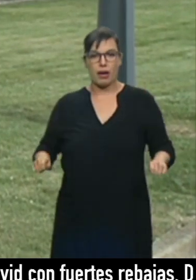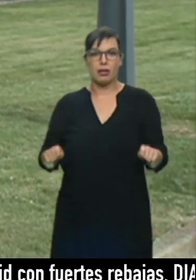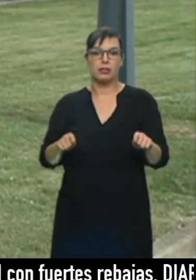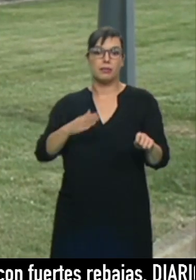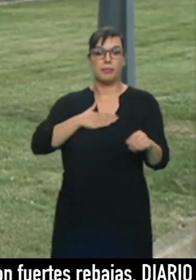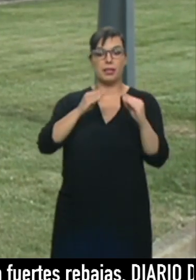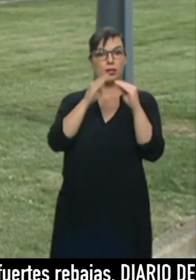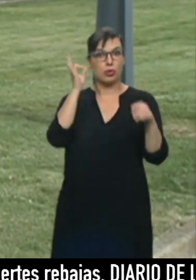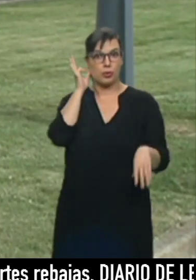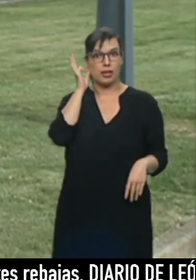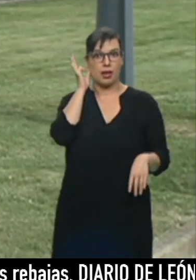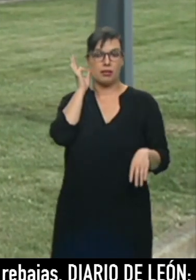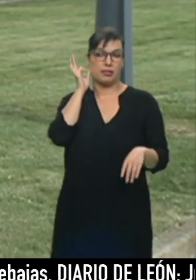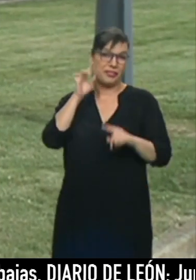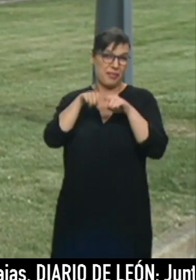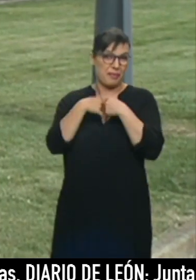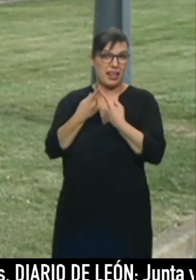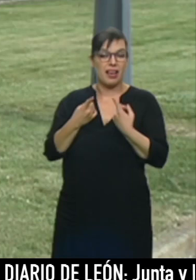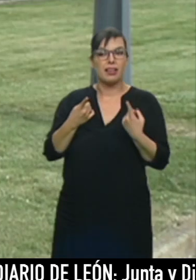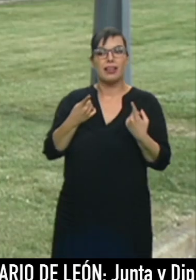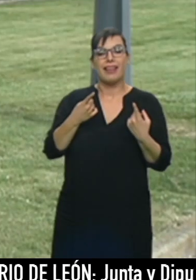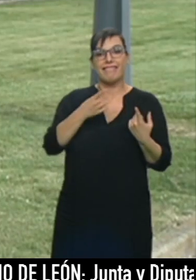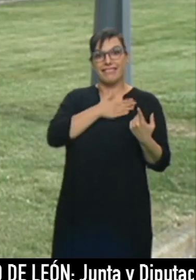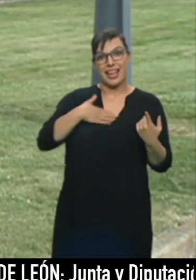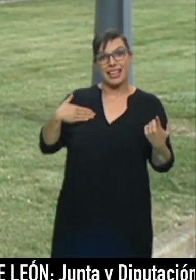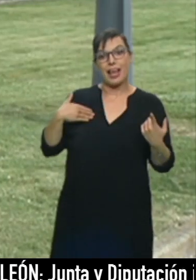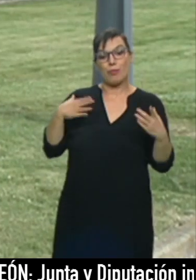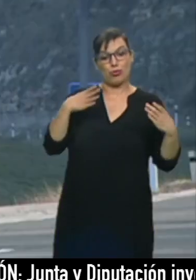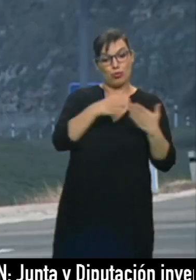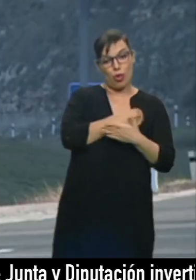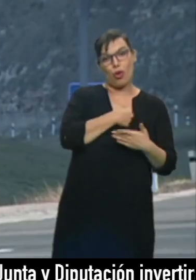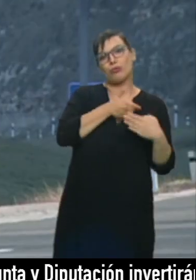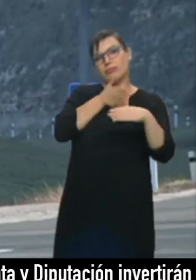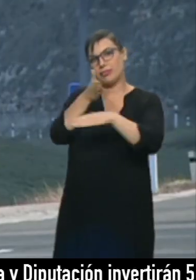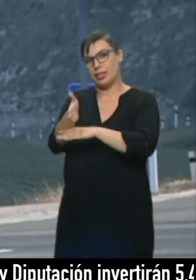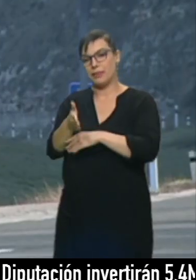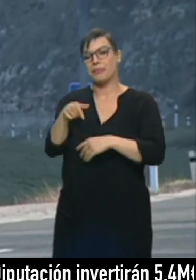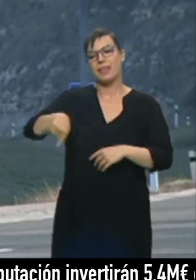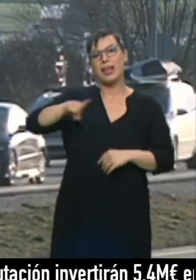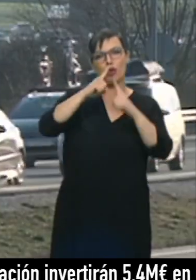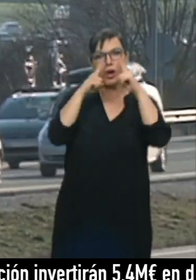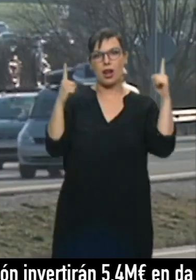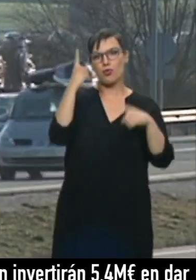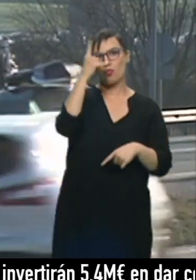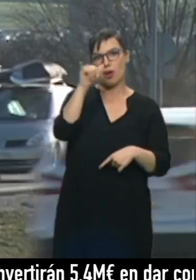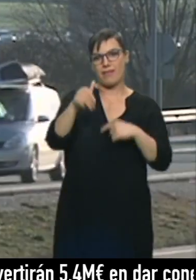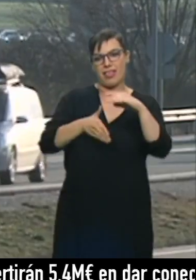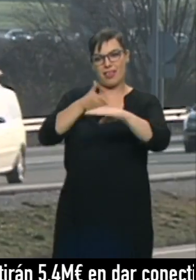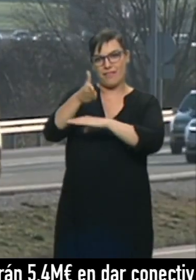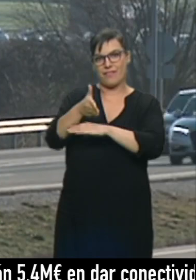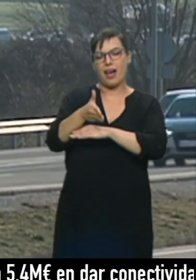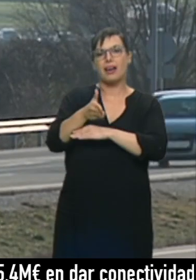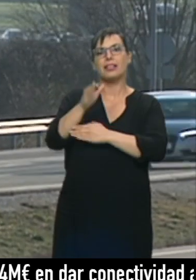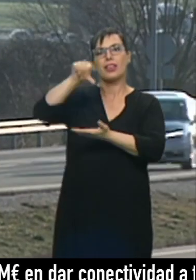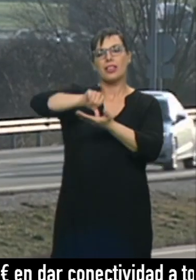sobrina, es una boda familiar y teníamos pensado bajar todos los que estamos aquí. Una vez al año cruzan la frontera con Marruecos para llegar a